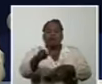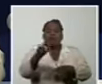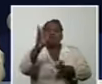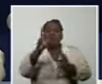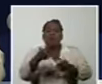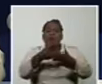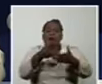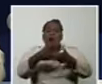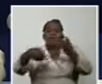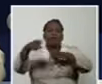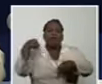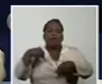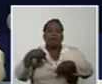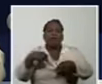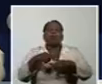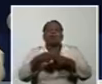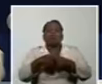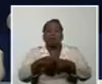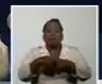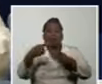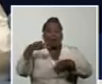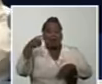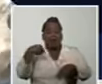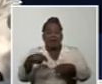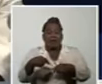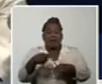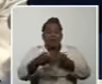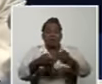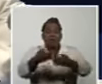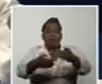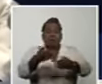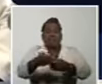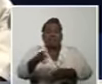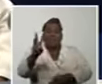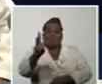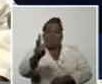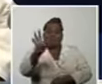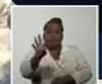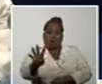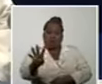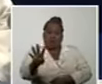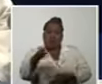ayer, por lo tanto ayer lo que quedaba para procesar eran 34 muestras.